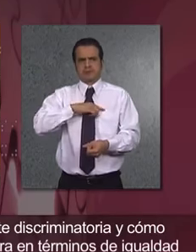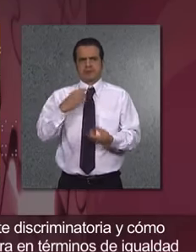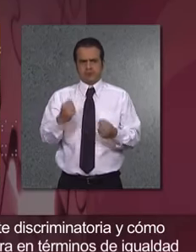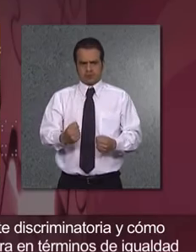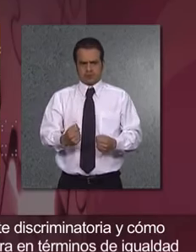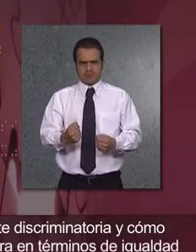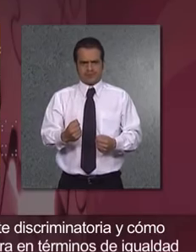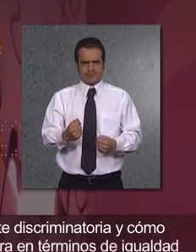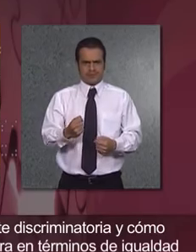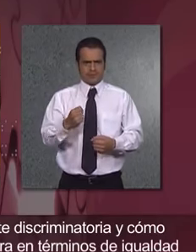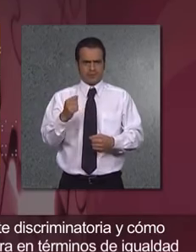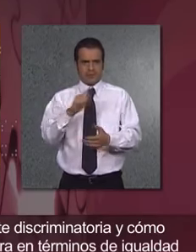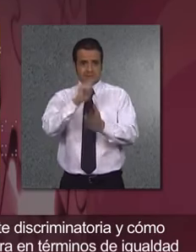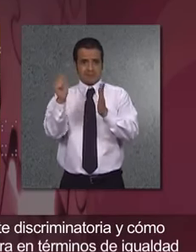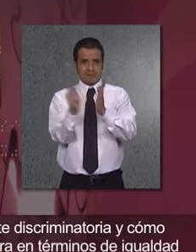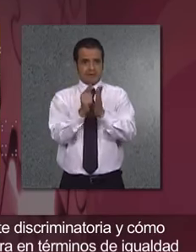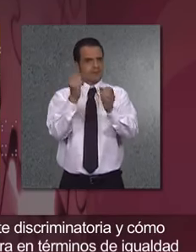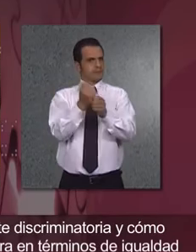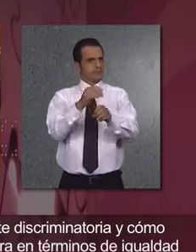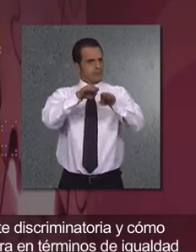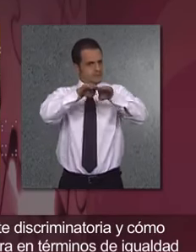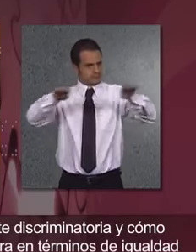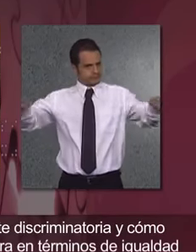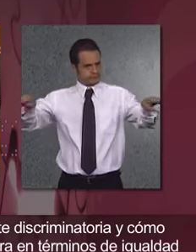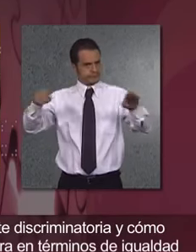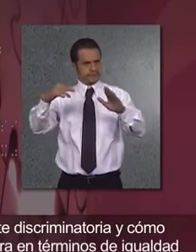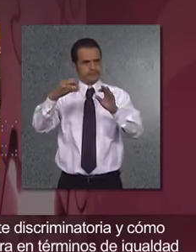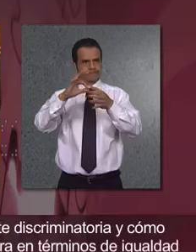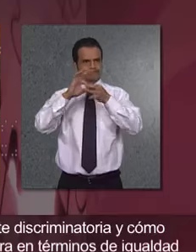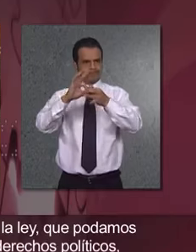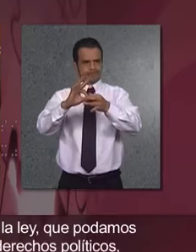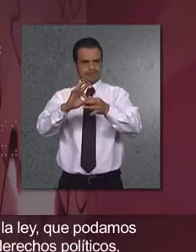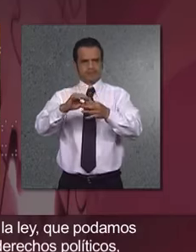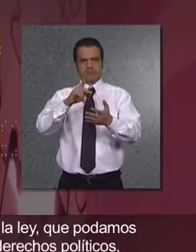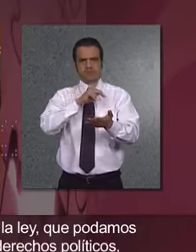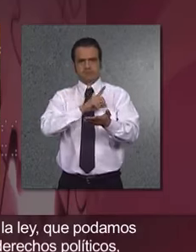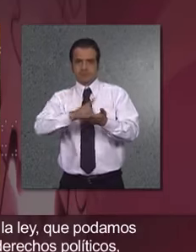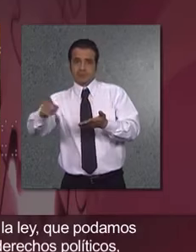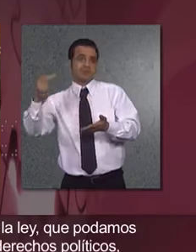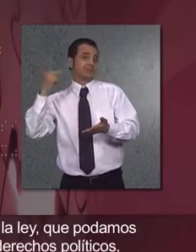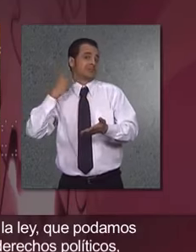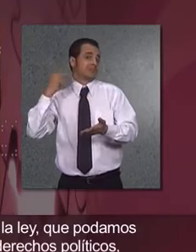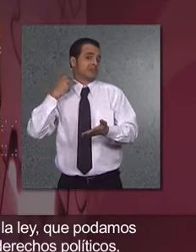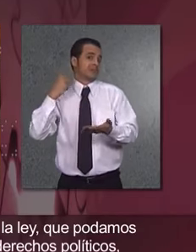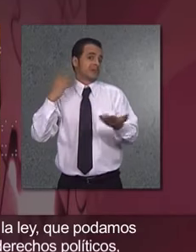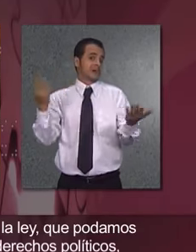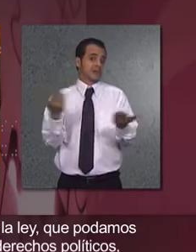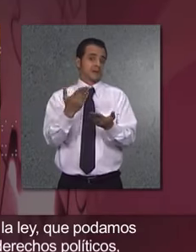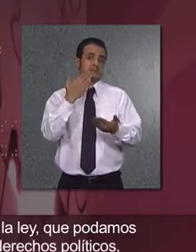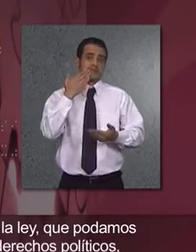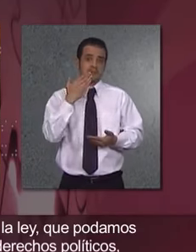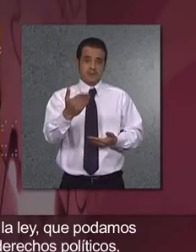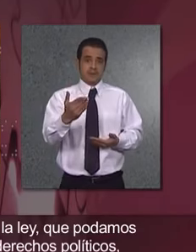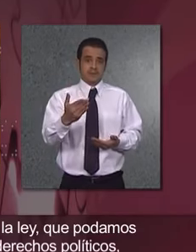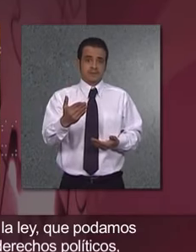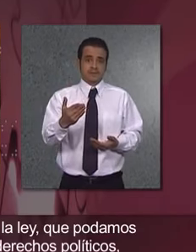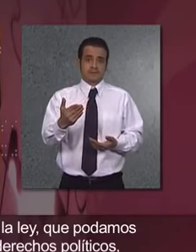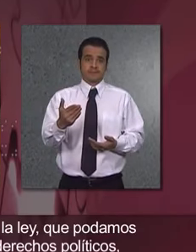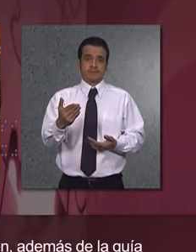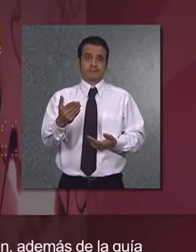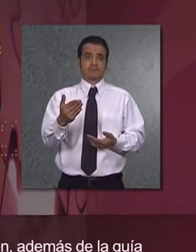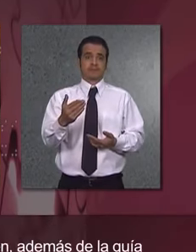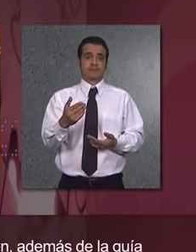y cómo cumplir de mejor manera en términos de igualdad lo que establece la ley, que podamos ejercer estos